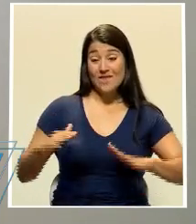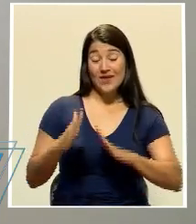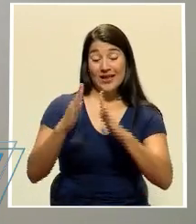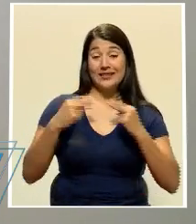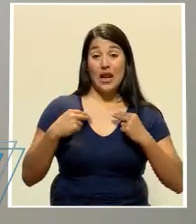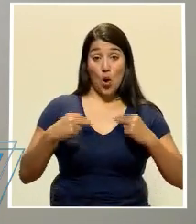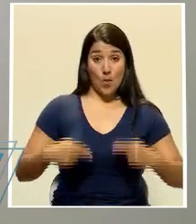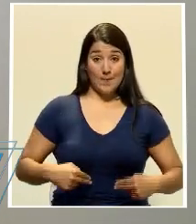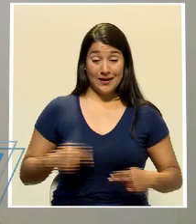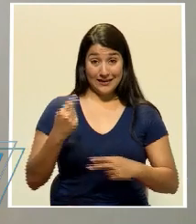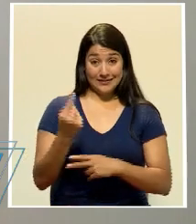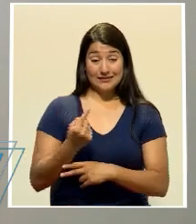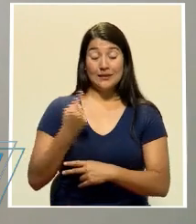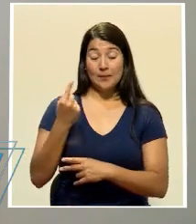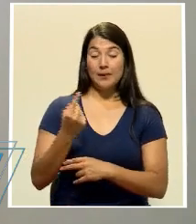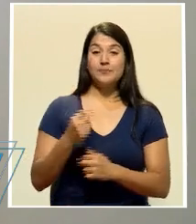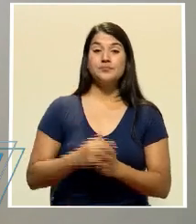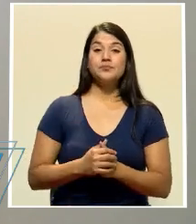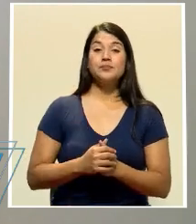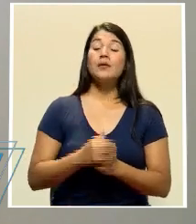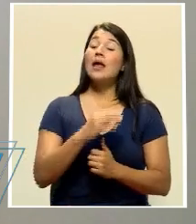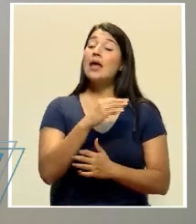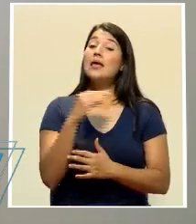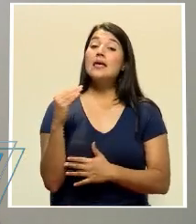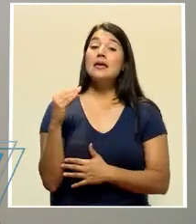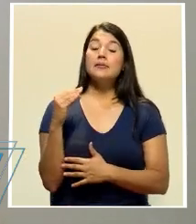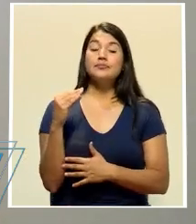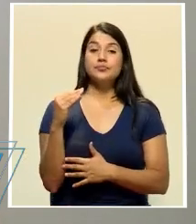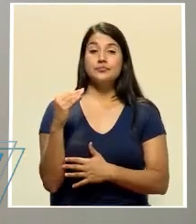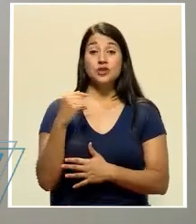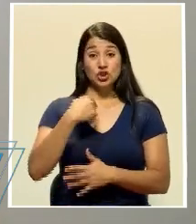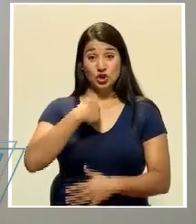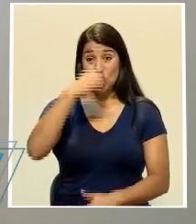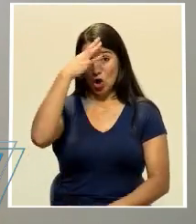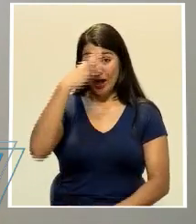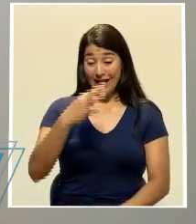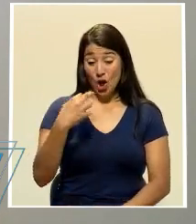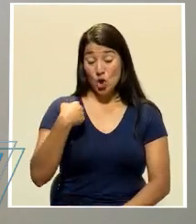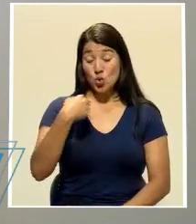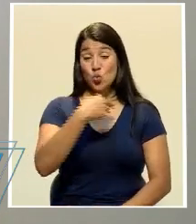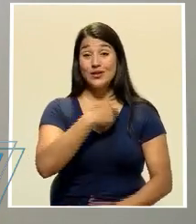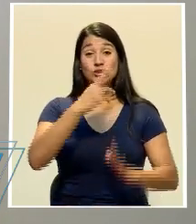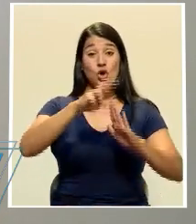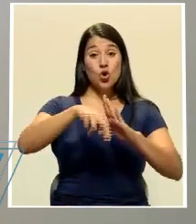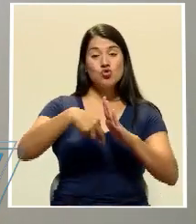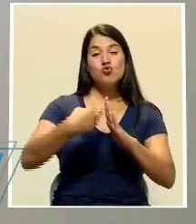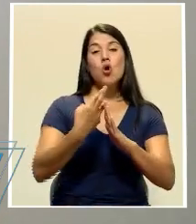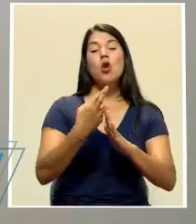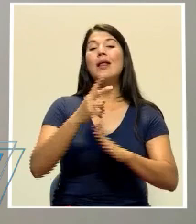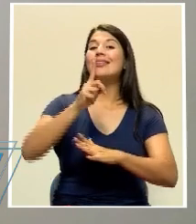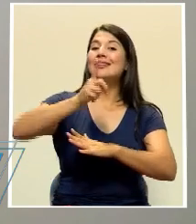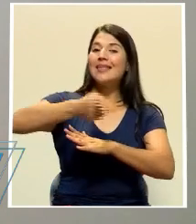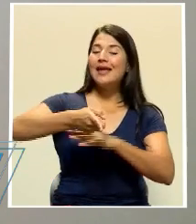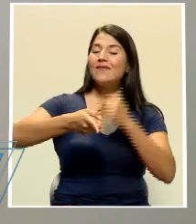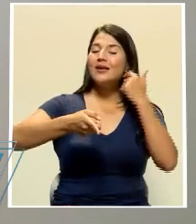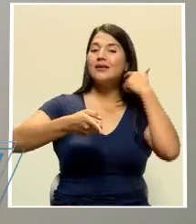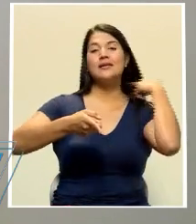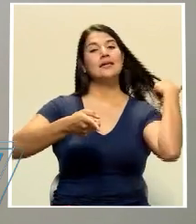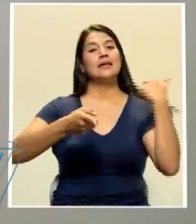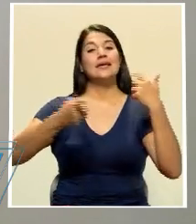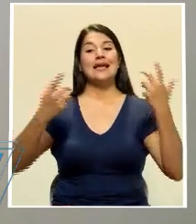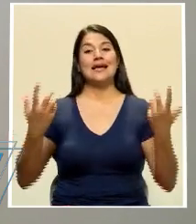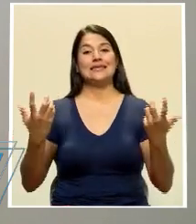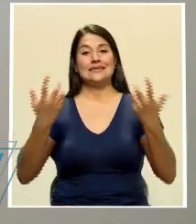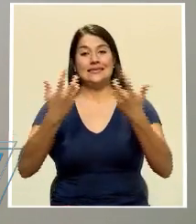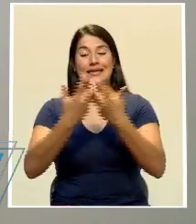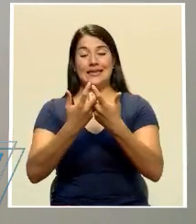humanidad permanentemente. Y lo cierto es que creo que nuestro papel debiese estar a tono